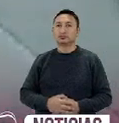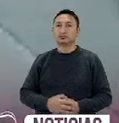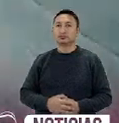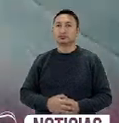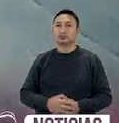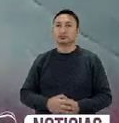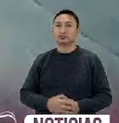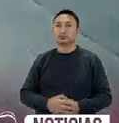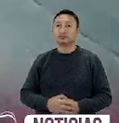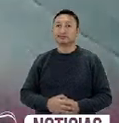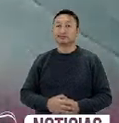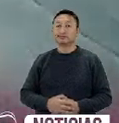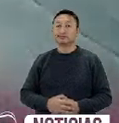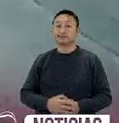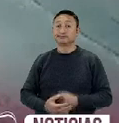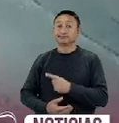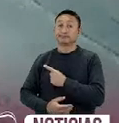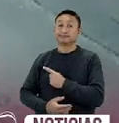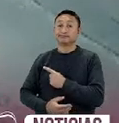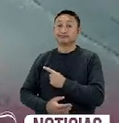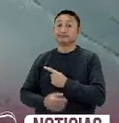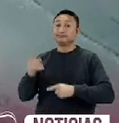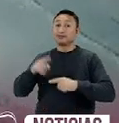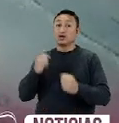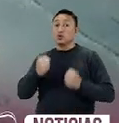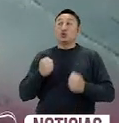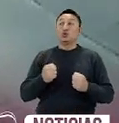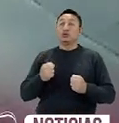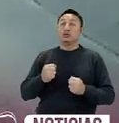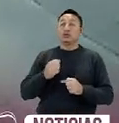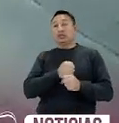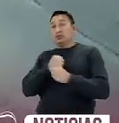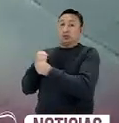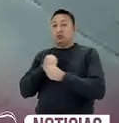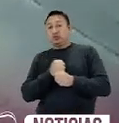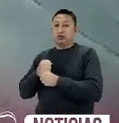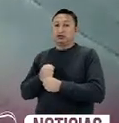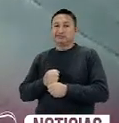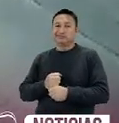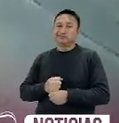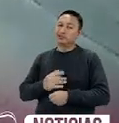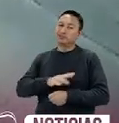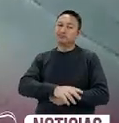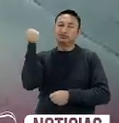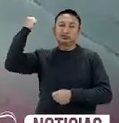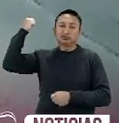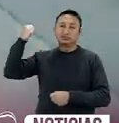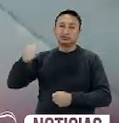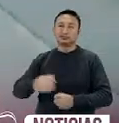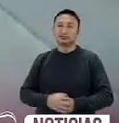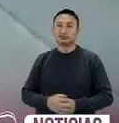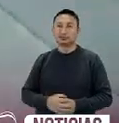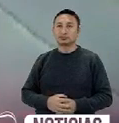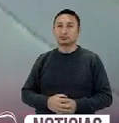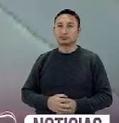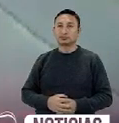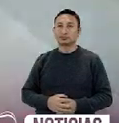Corrió, pero fue alcanzada. Forcejeó e igual le quitaron la cartera.